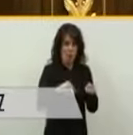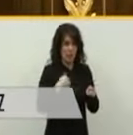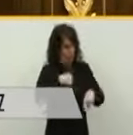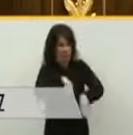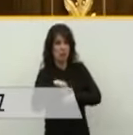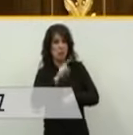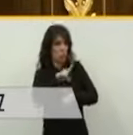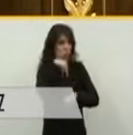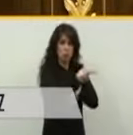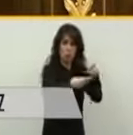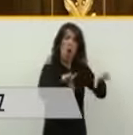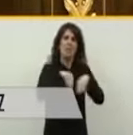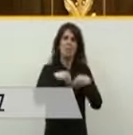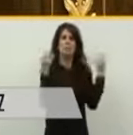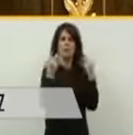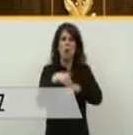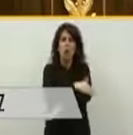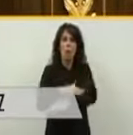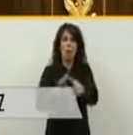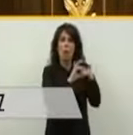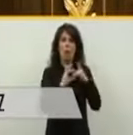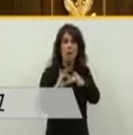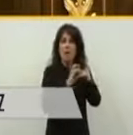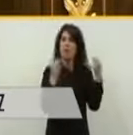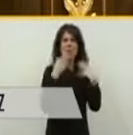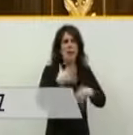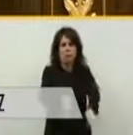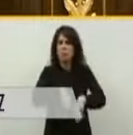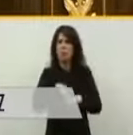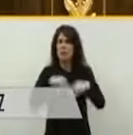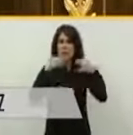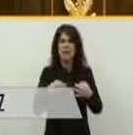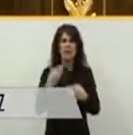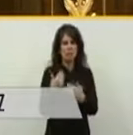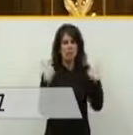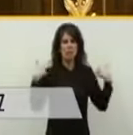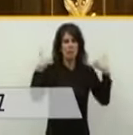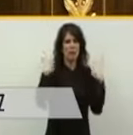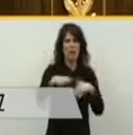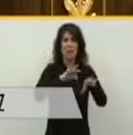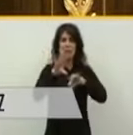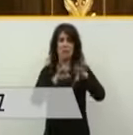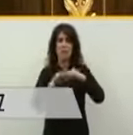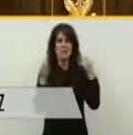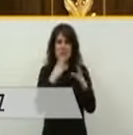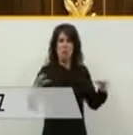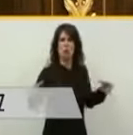coalición a la valenciana tiene que asumir que las responsabilidades y las decisiones las vamos a tomar conjuntamente.